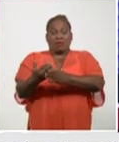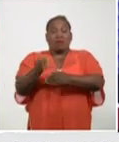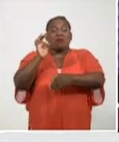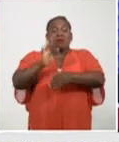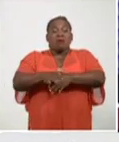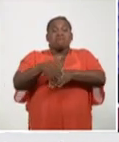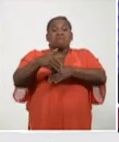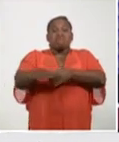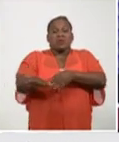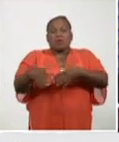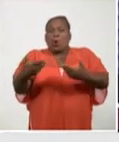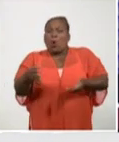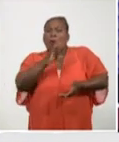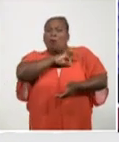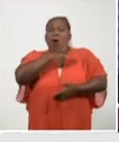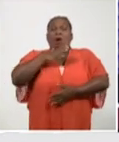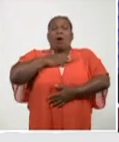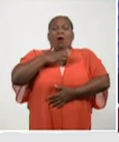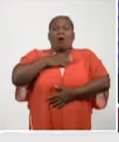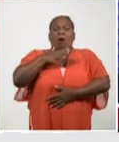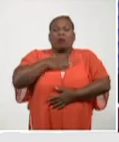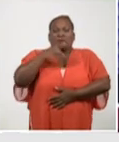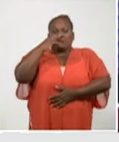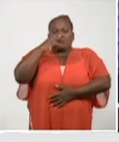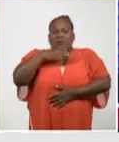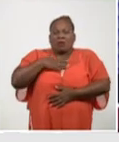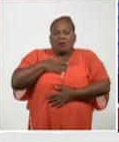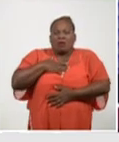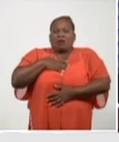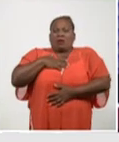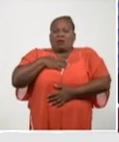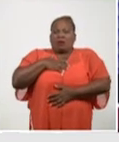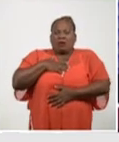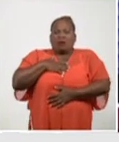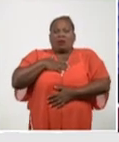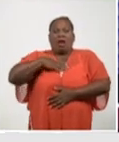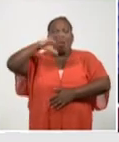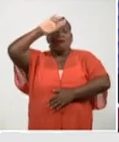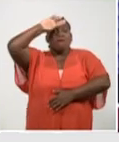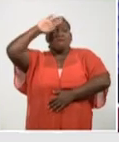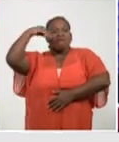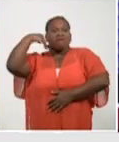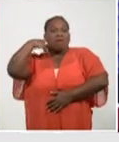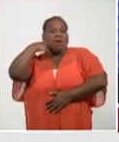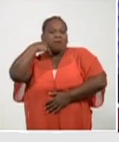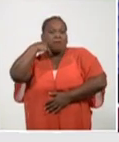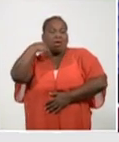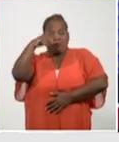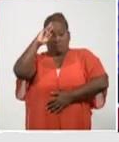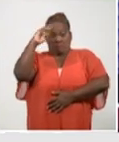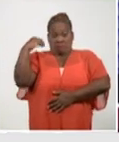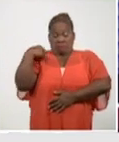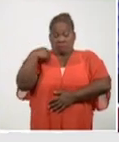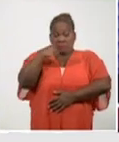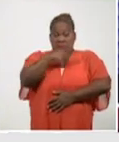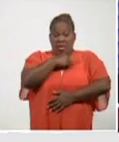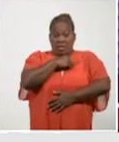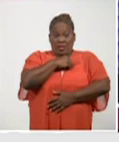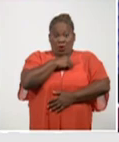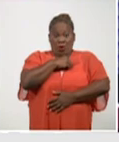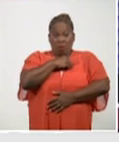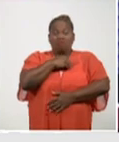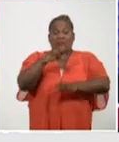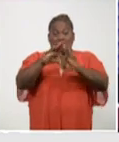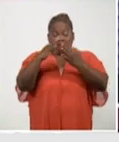aire, tos seca, fiebre. Es valorada inicialmente por su área de salud,